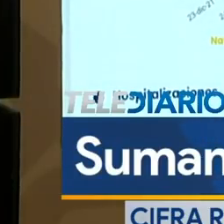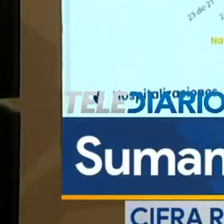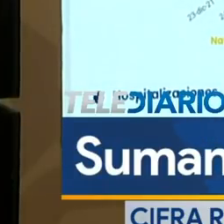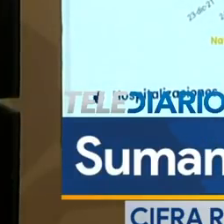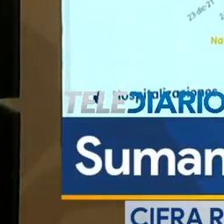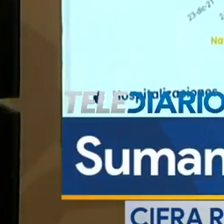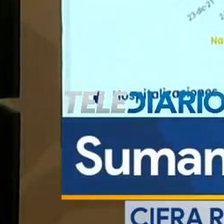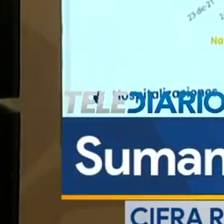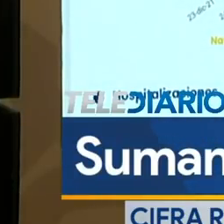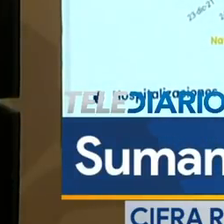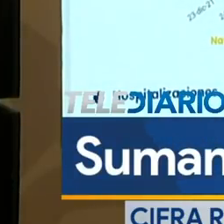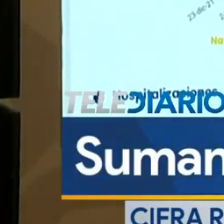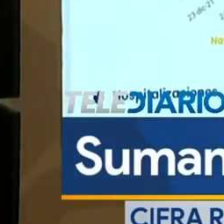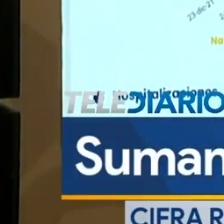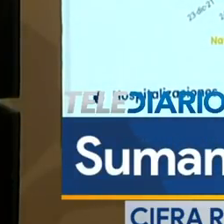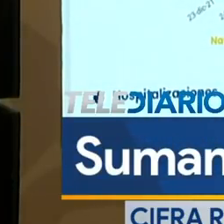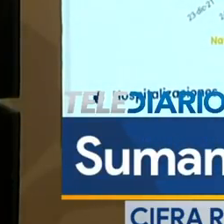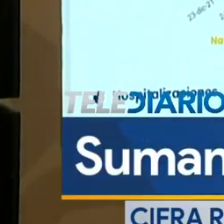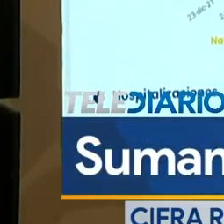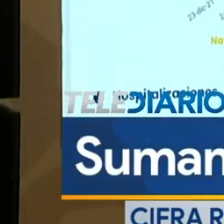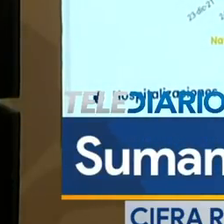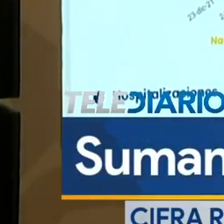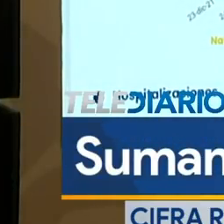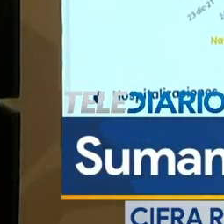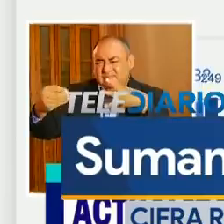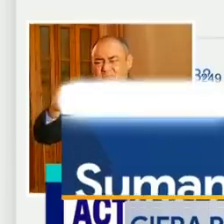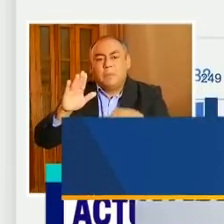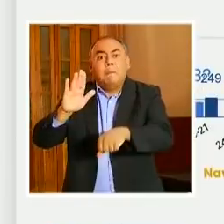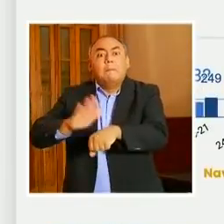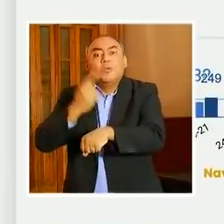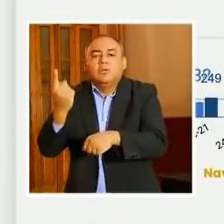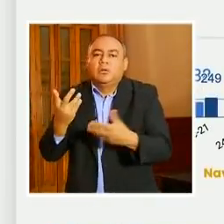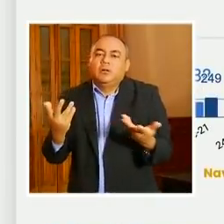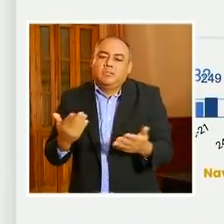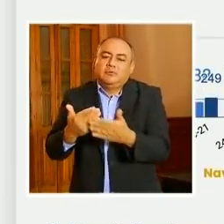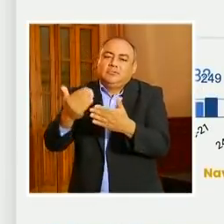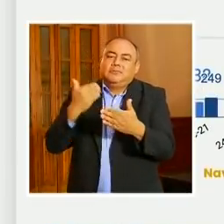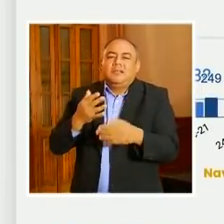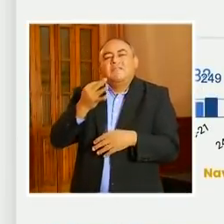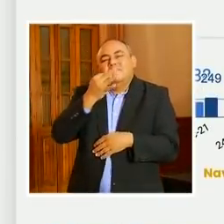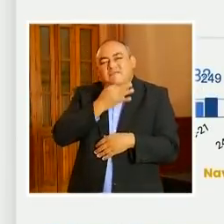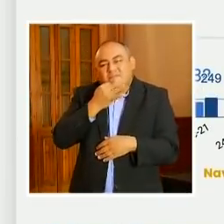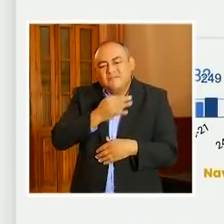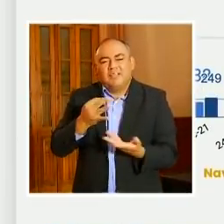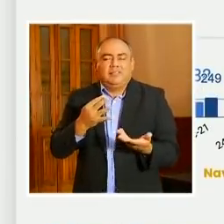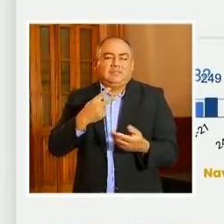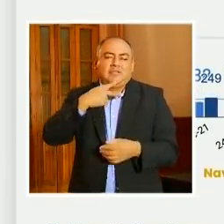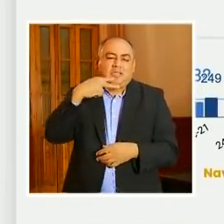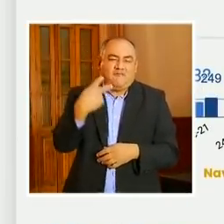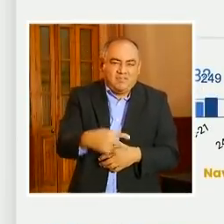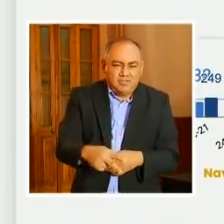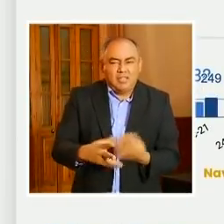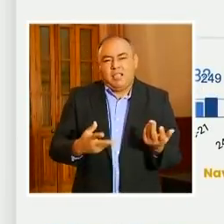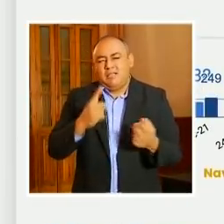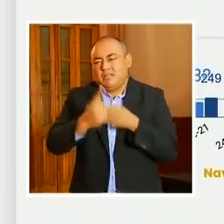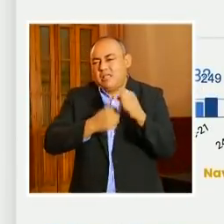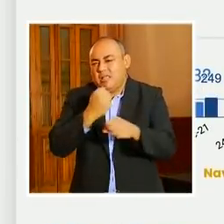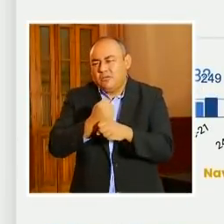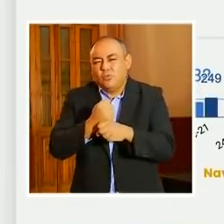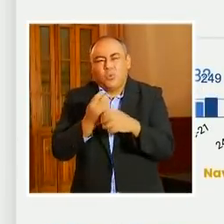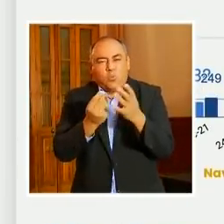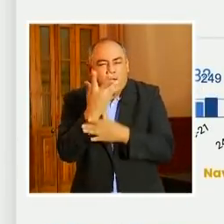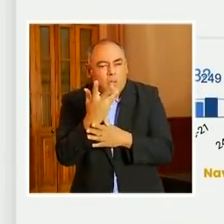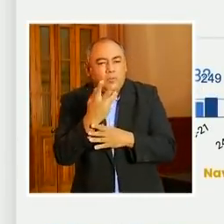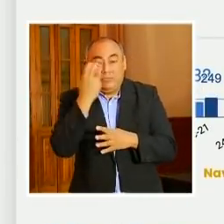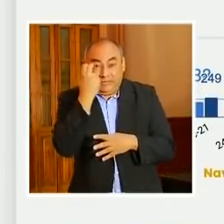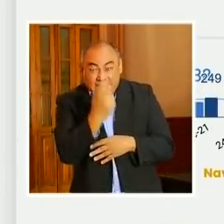que tuvimos de forma importante durante la Navidad y el Año Nuevo. ¿Qué es lo que va a suceder con